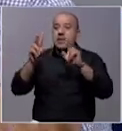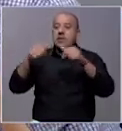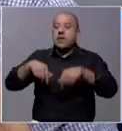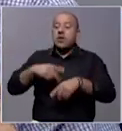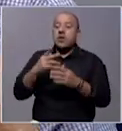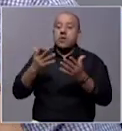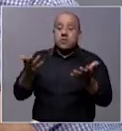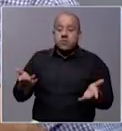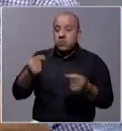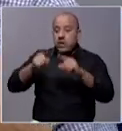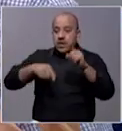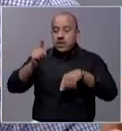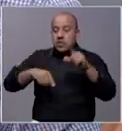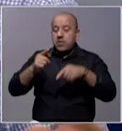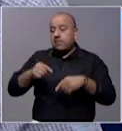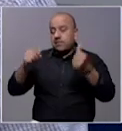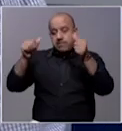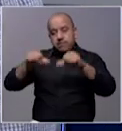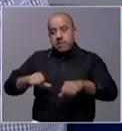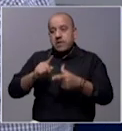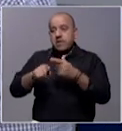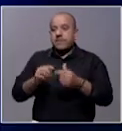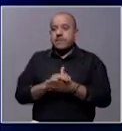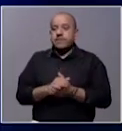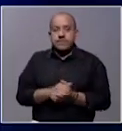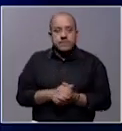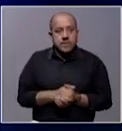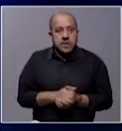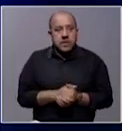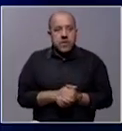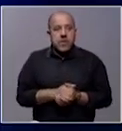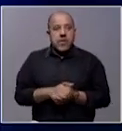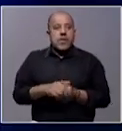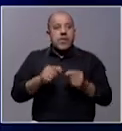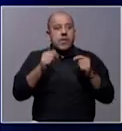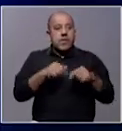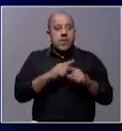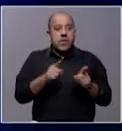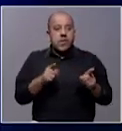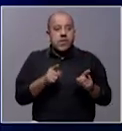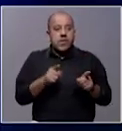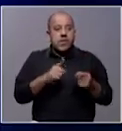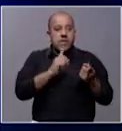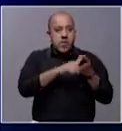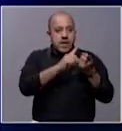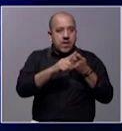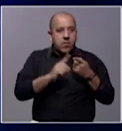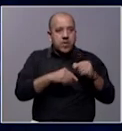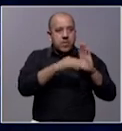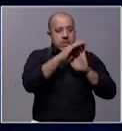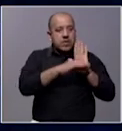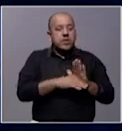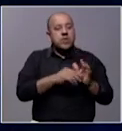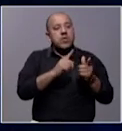que devinieron de una gestión absolutamente defectuosa no quedaron dentro del acuerdo programático las